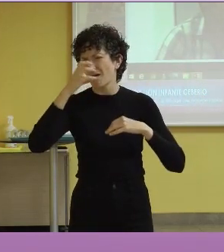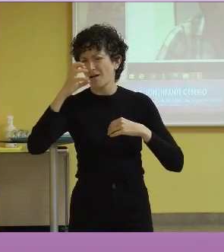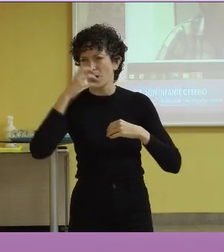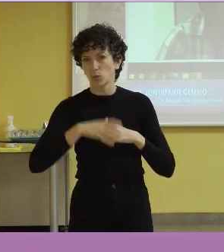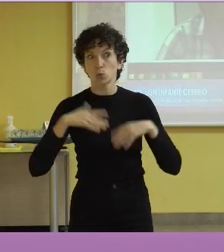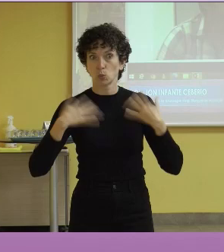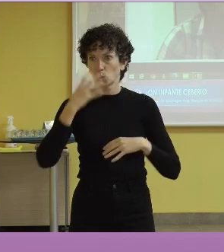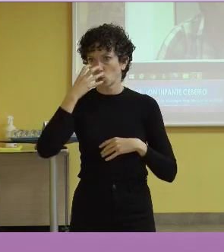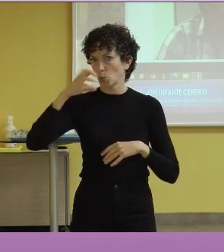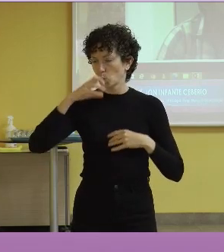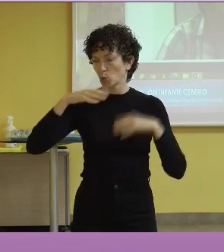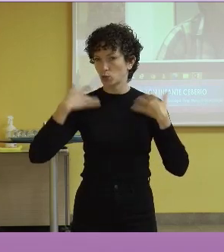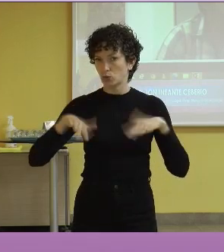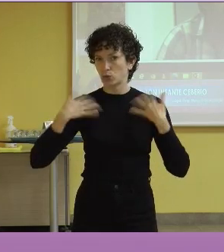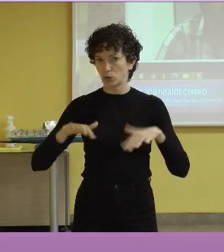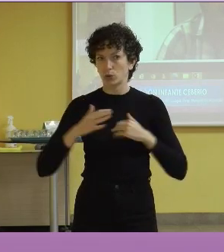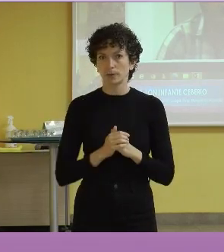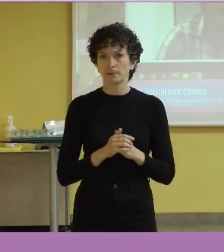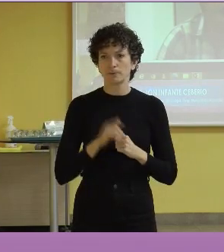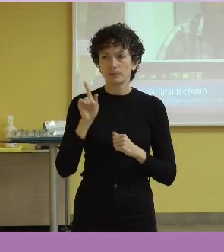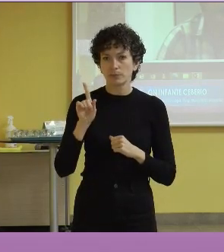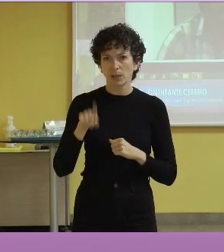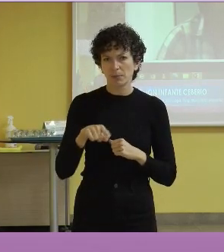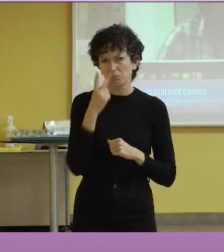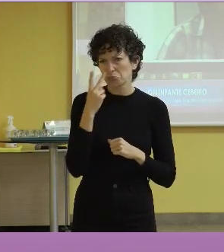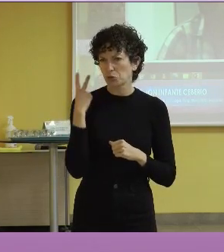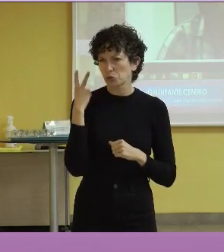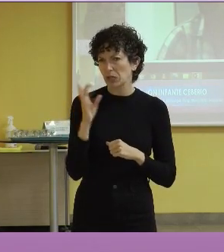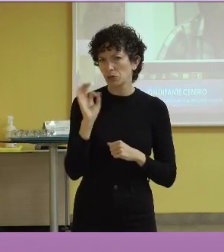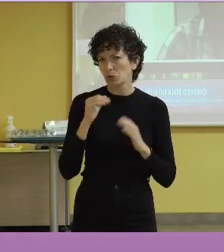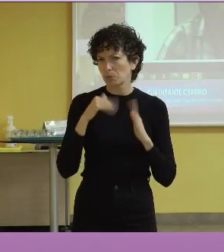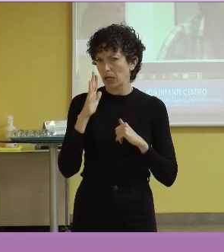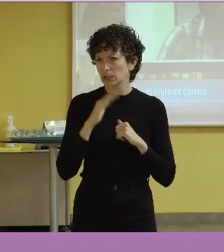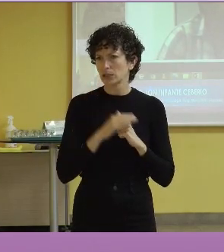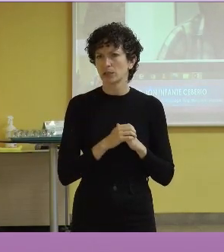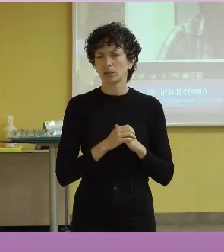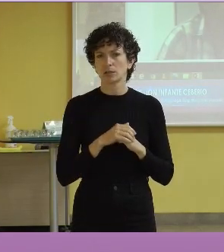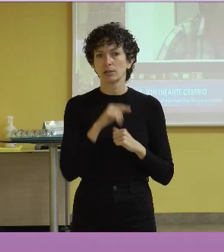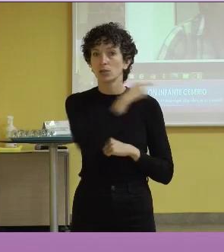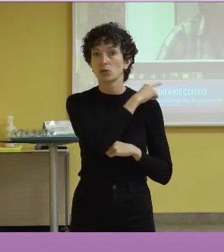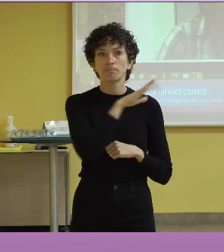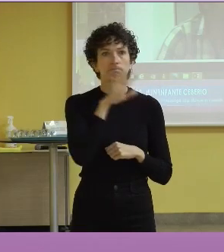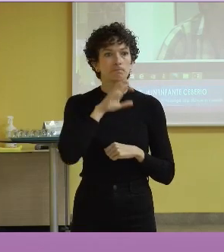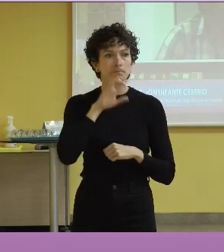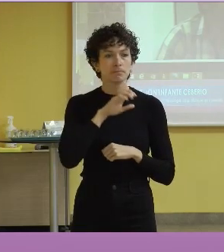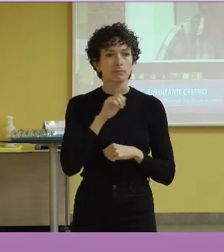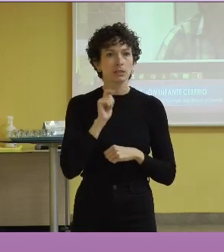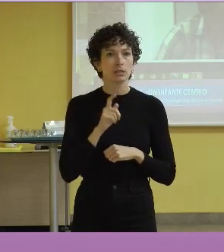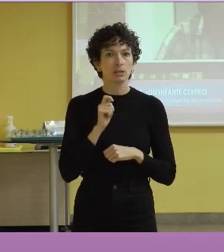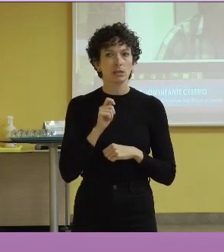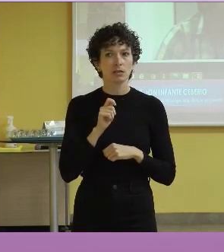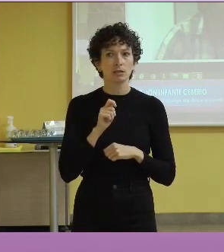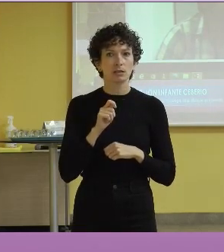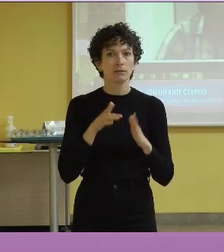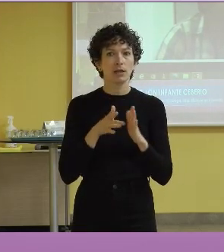bueno. Vale. ¿Y esto también lleva 2 años así o más tiempo? Esto fue lo que Eso curiosamente muchas veces precede incluso a la aparición